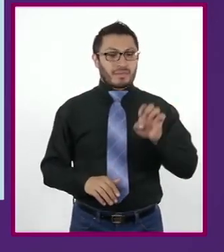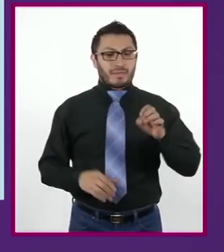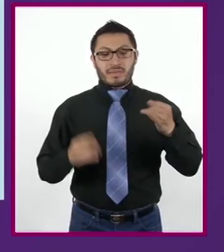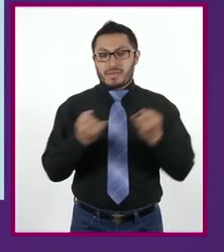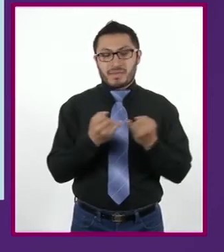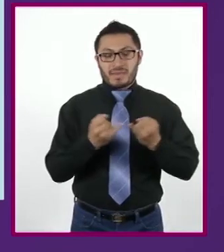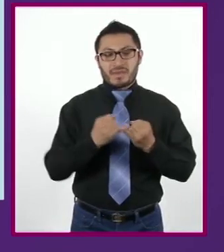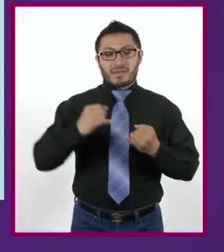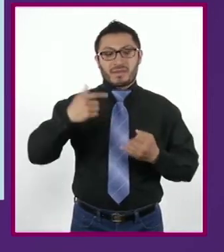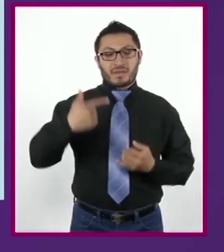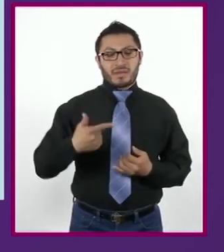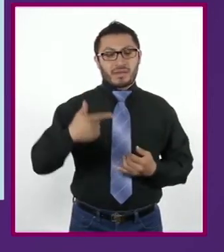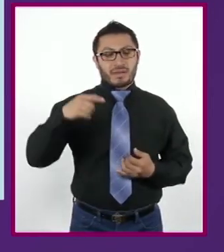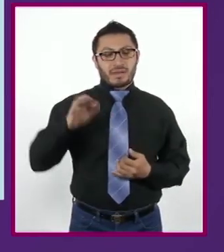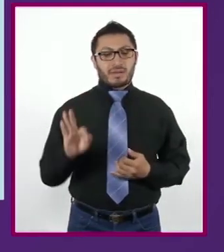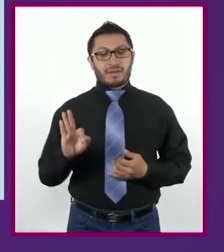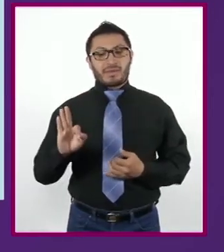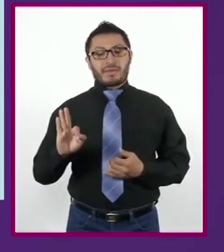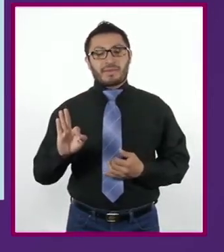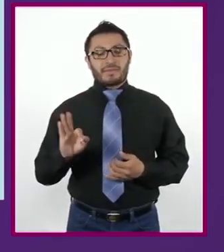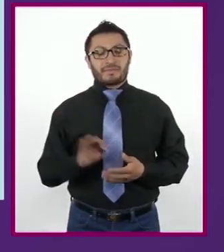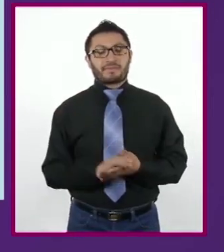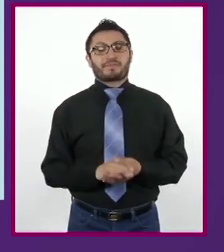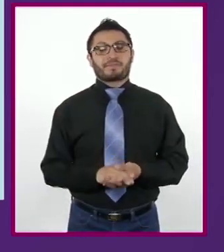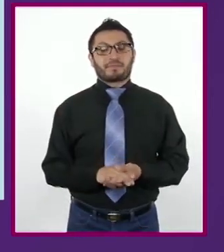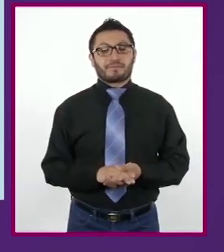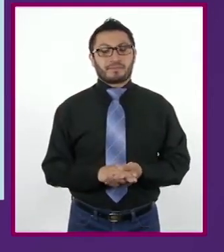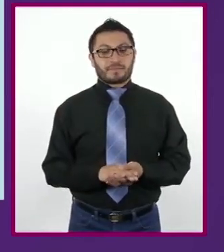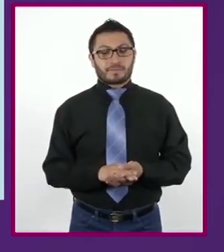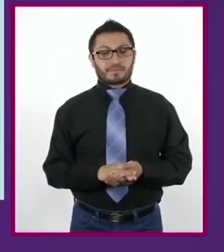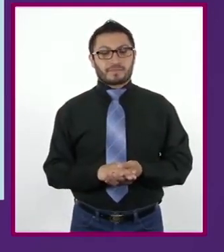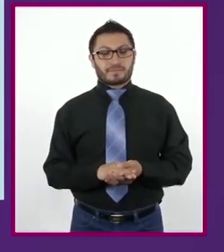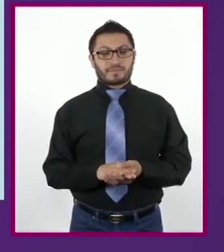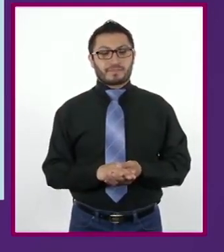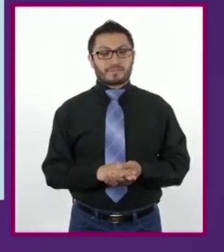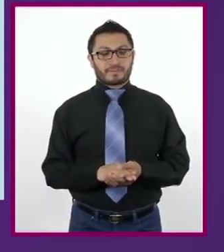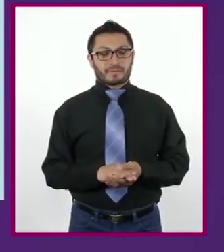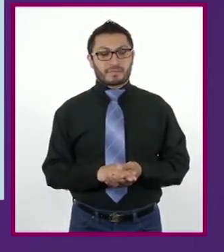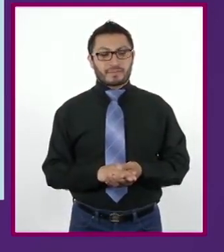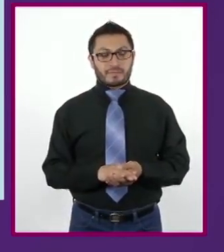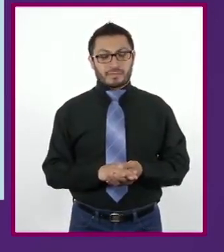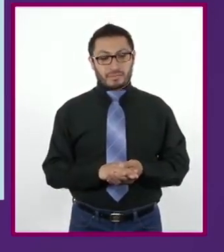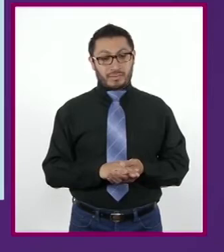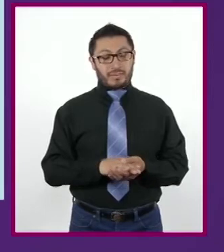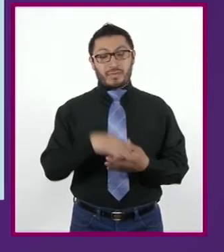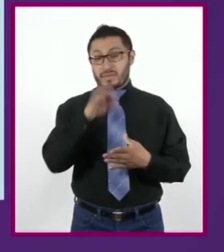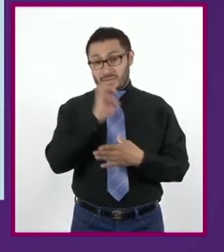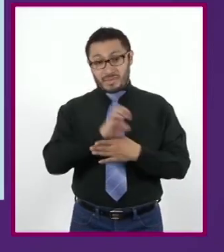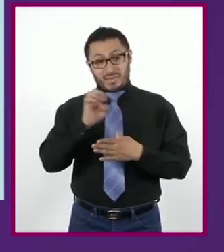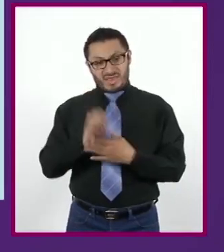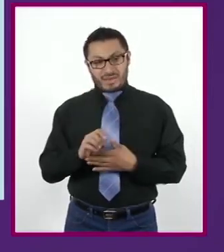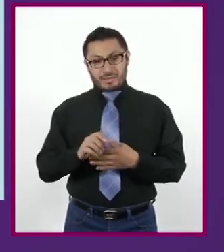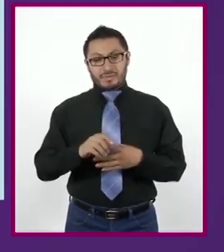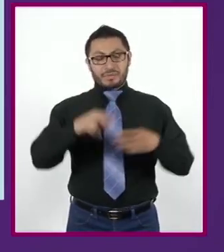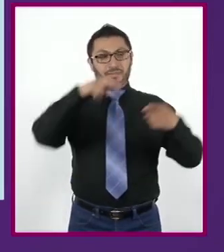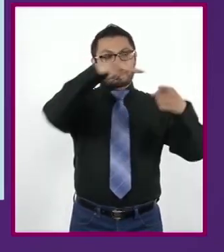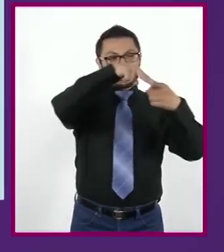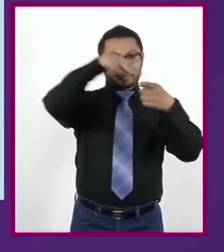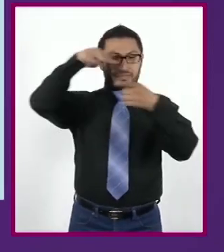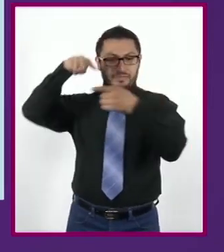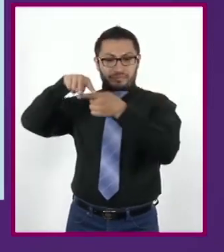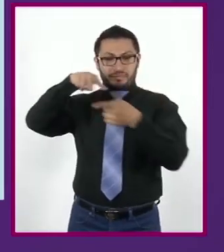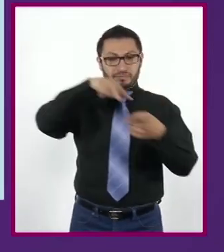HE es congruente con GF. Por lo tanto, ambos triángulos